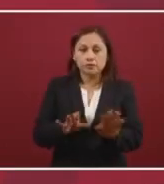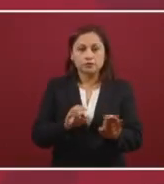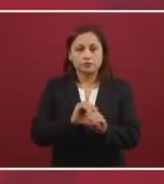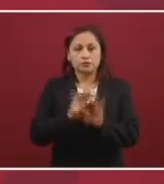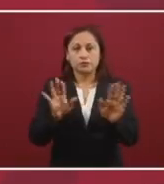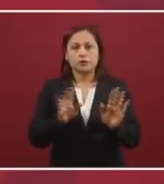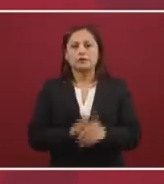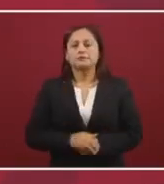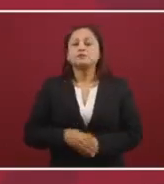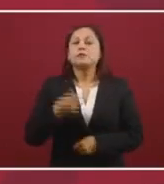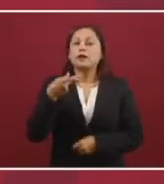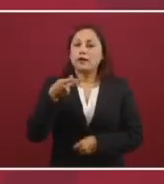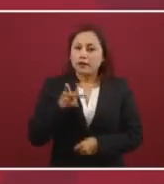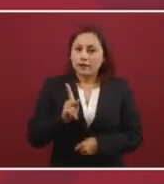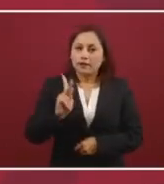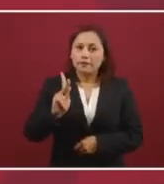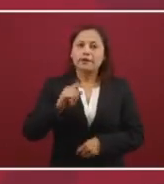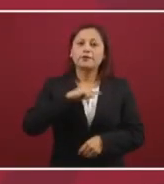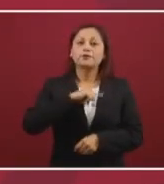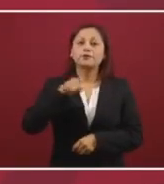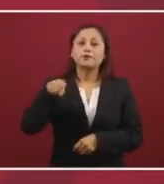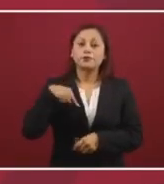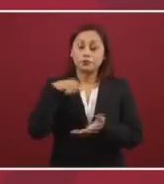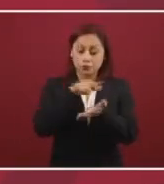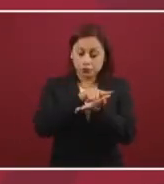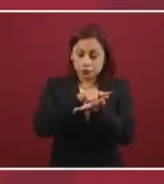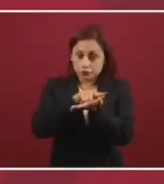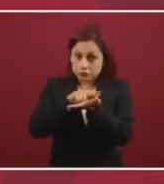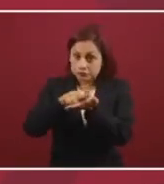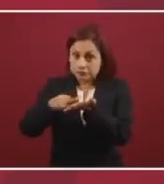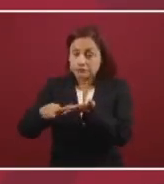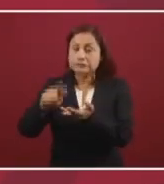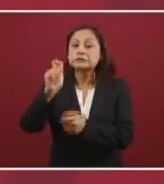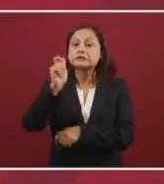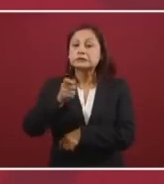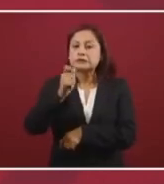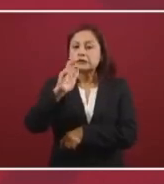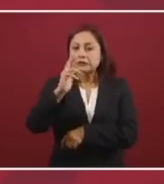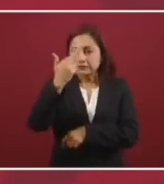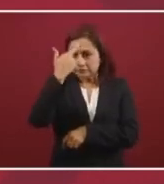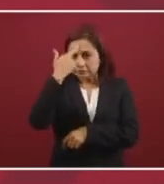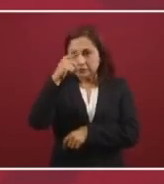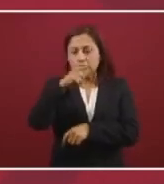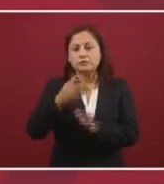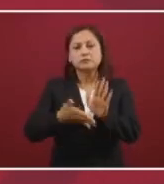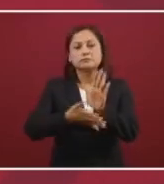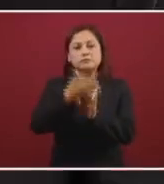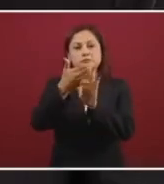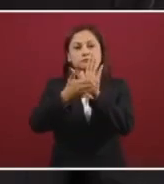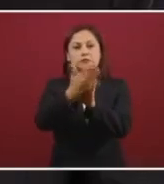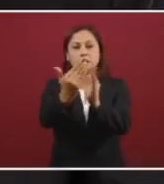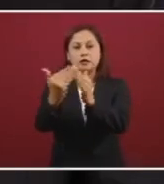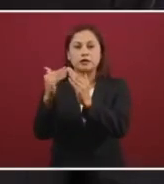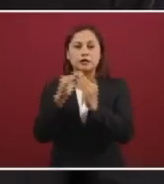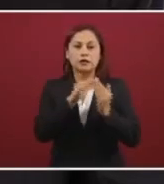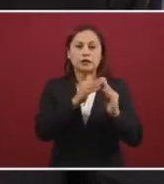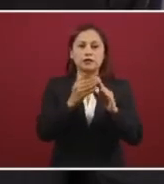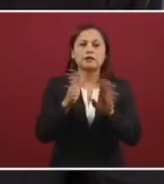limpiando todo lo que tiene que ver con la construcción de viviendas, porque se